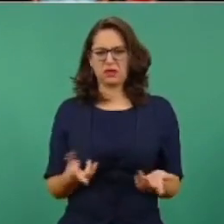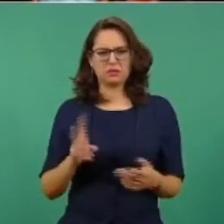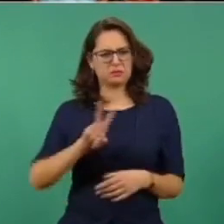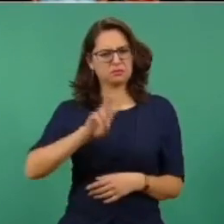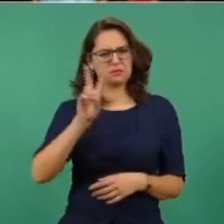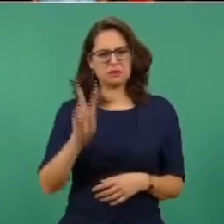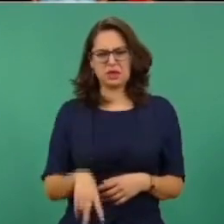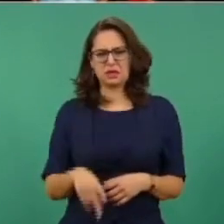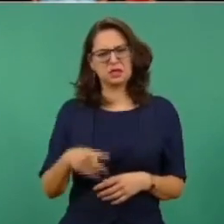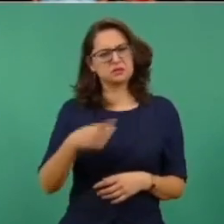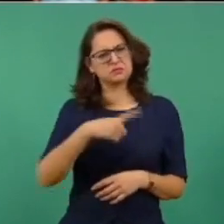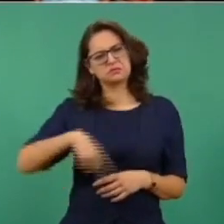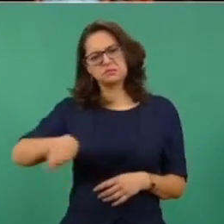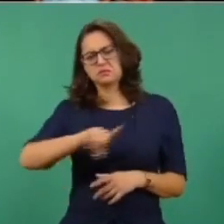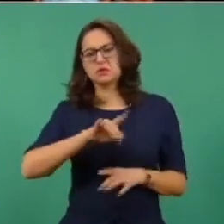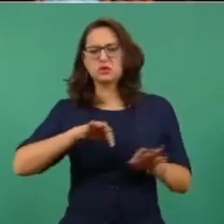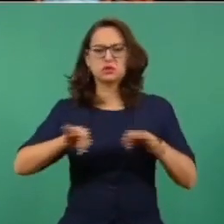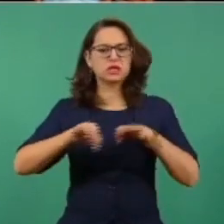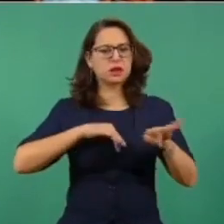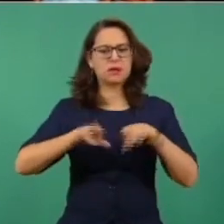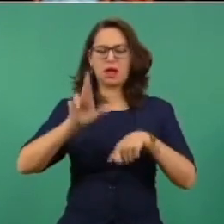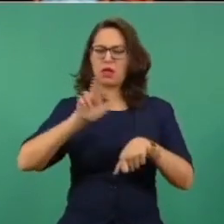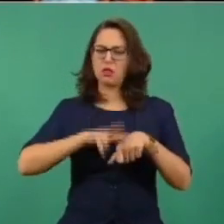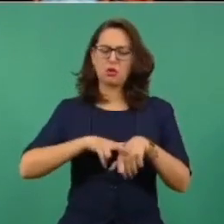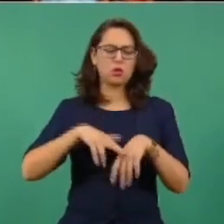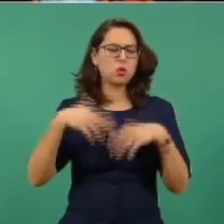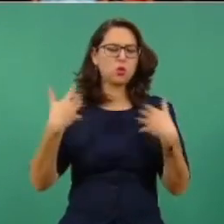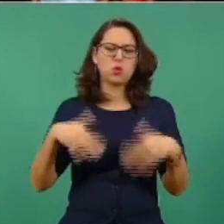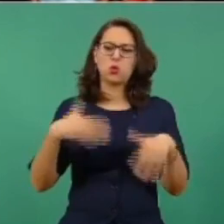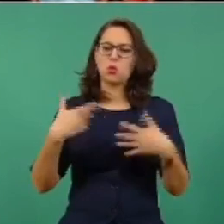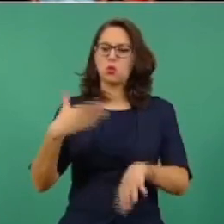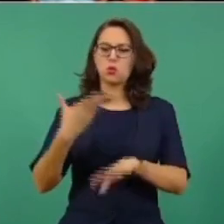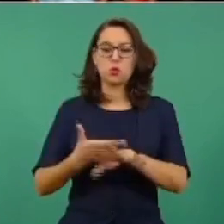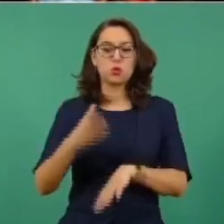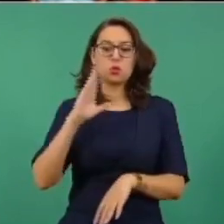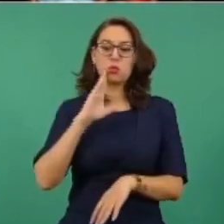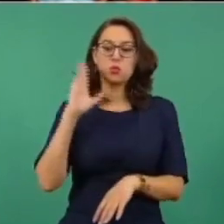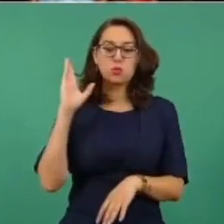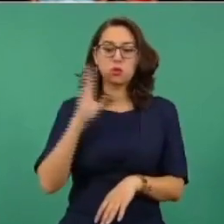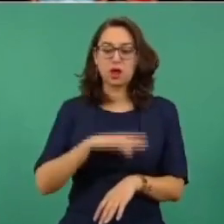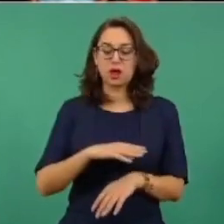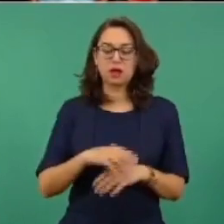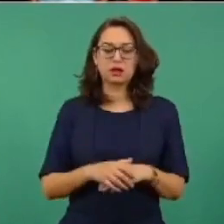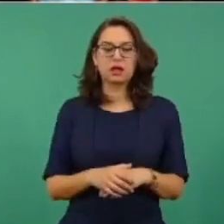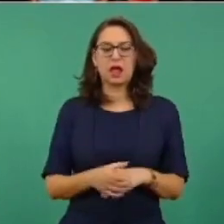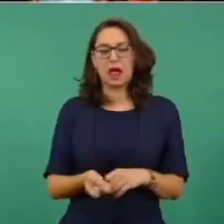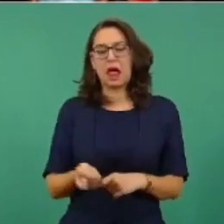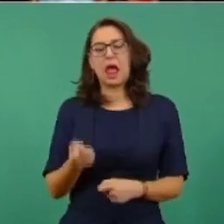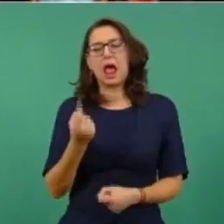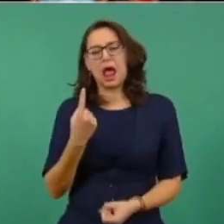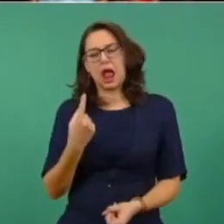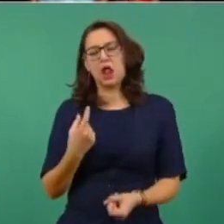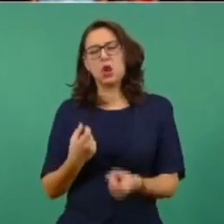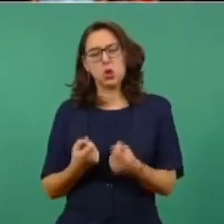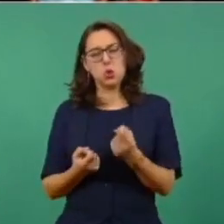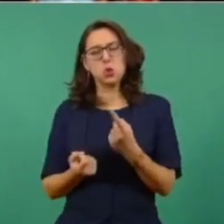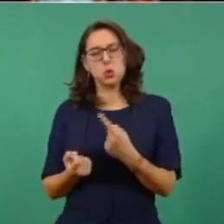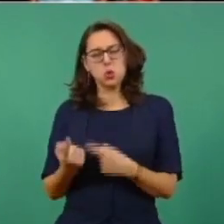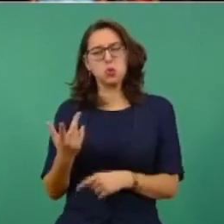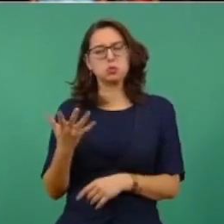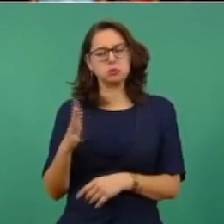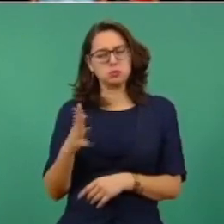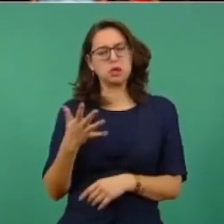condiciones ínfimas, algunos pocos, los empleados por ICABE, más o menos tienen